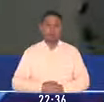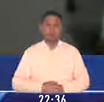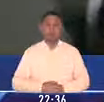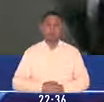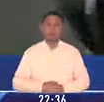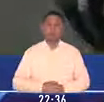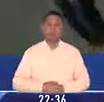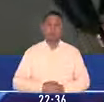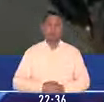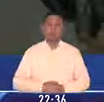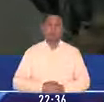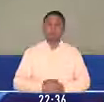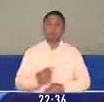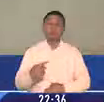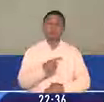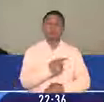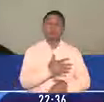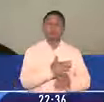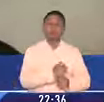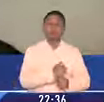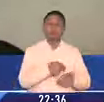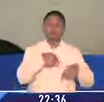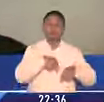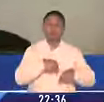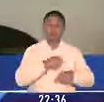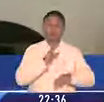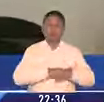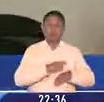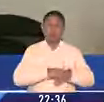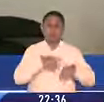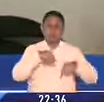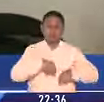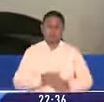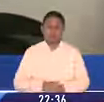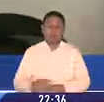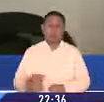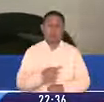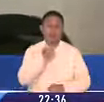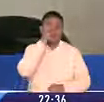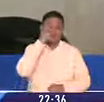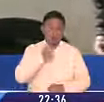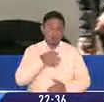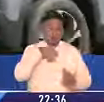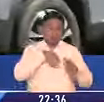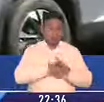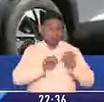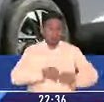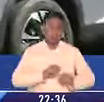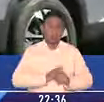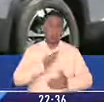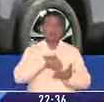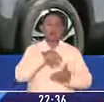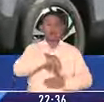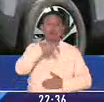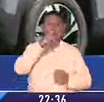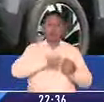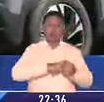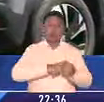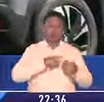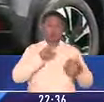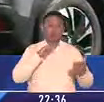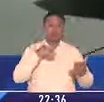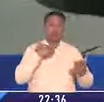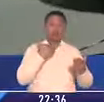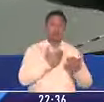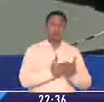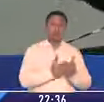En medio de estrictas medidas de seguridad por una posible amenaza a las instalaciones de la Fiscalía General del Estado Centro Norte de Quito, llegaron miembros